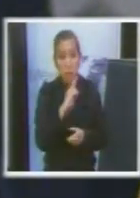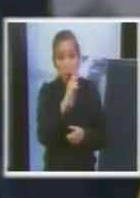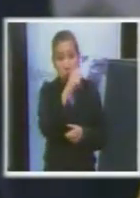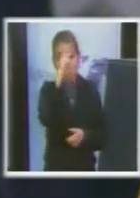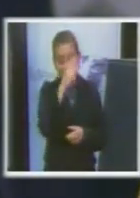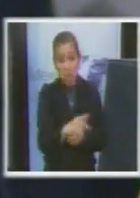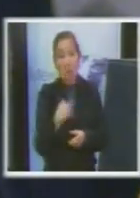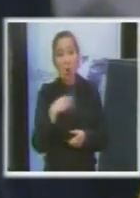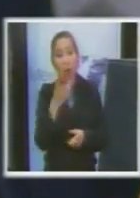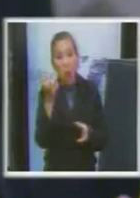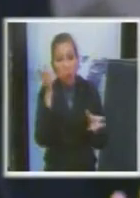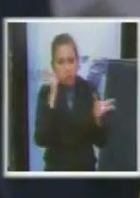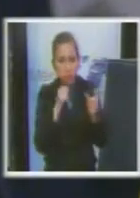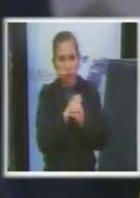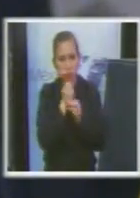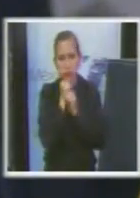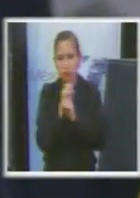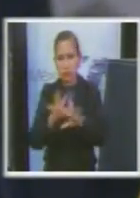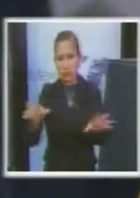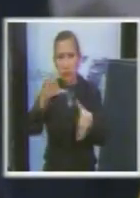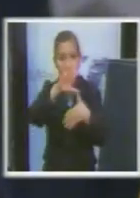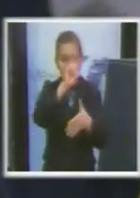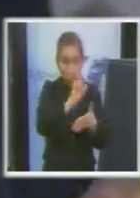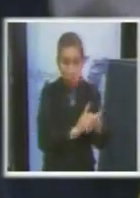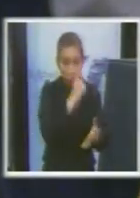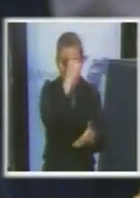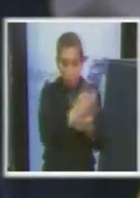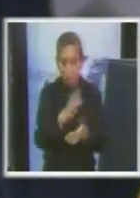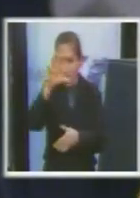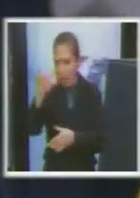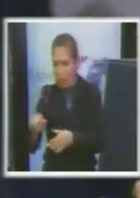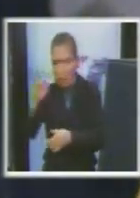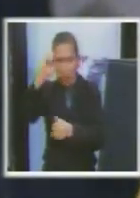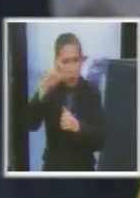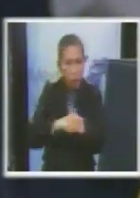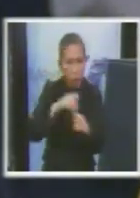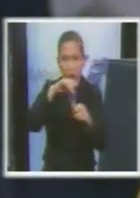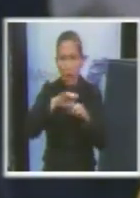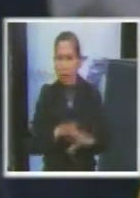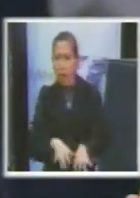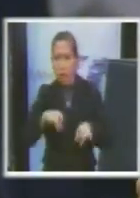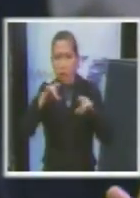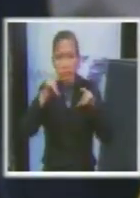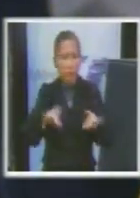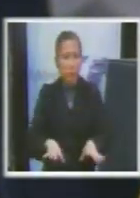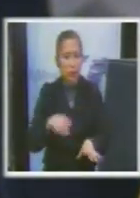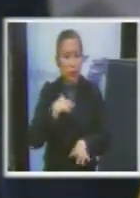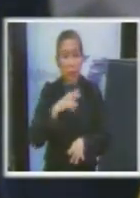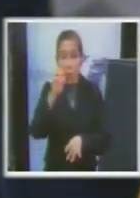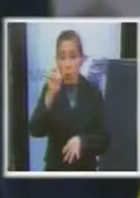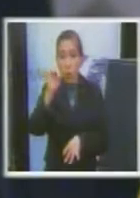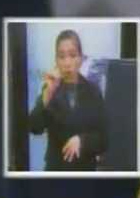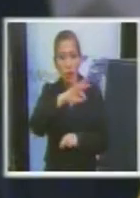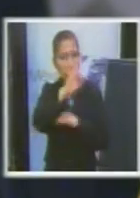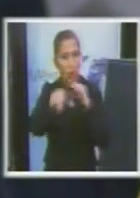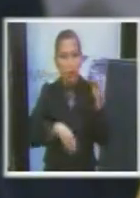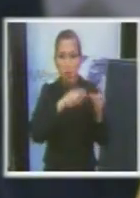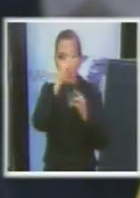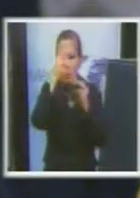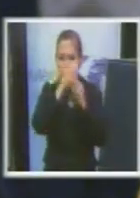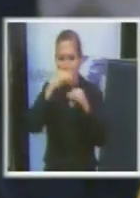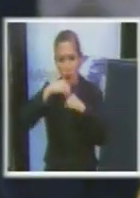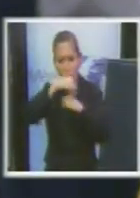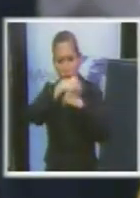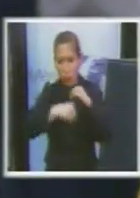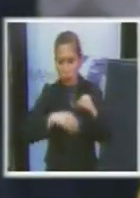la voz de México se escucha no solamente en América, en África, en Europa, Australia, pues en Ucrania, pues por